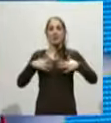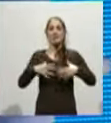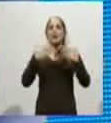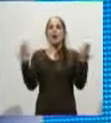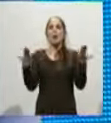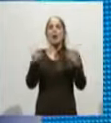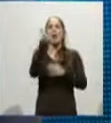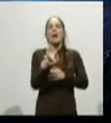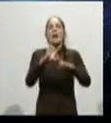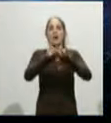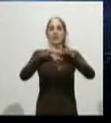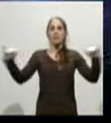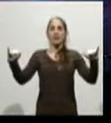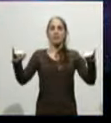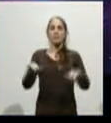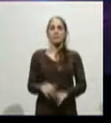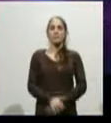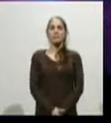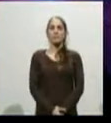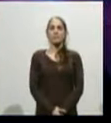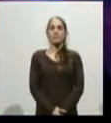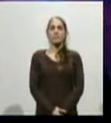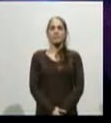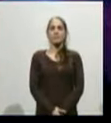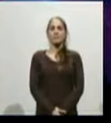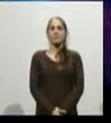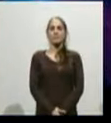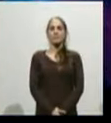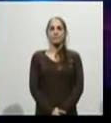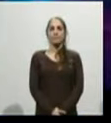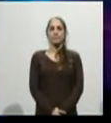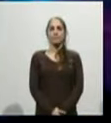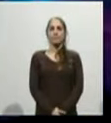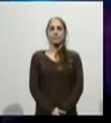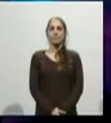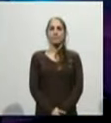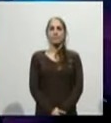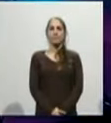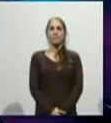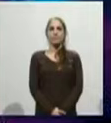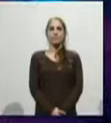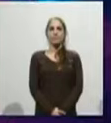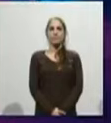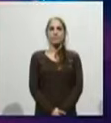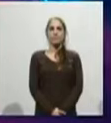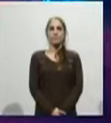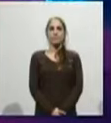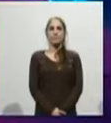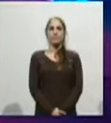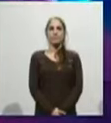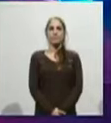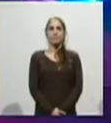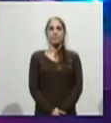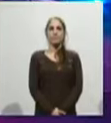Todo el mundo cree que la era de los dragones ha terminado. Ha llegado el momento de despertar